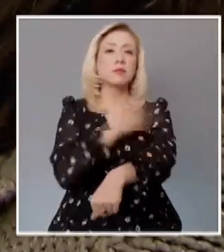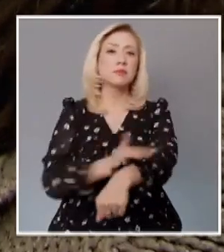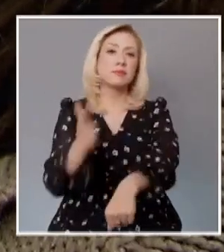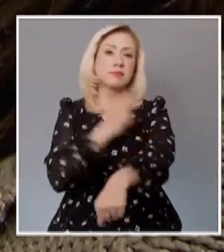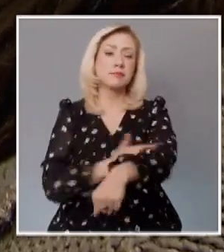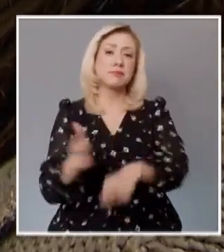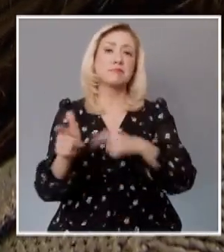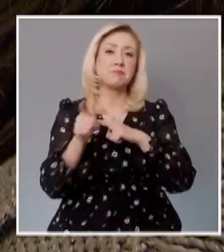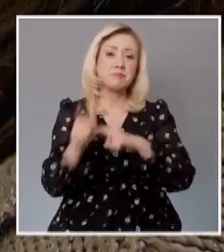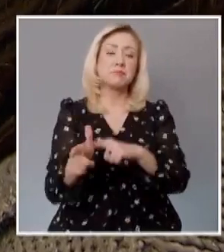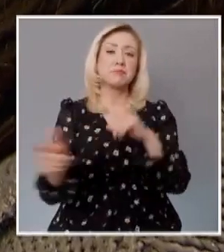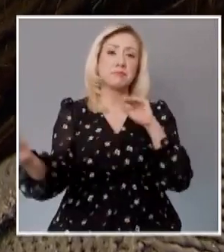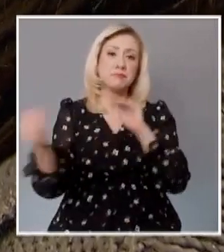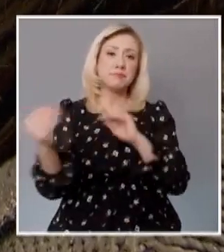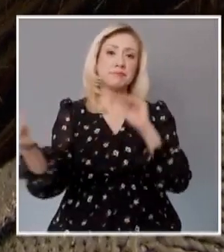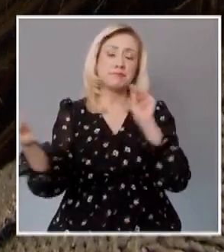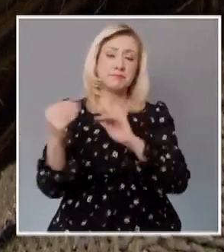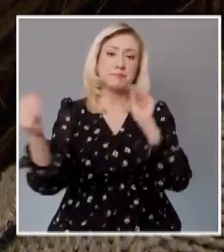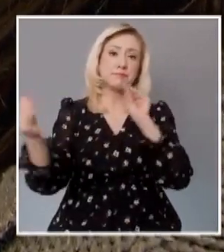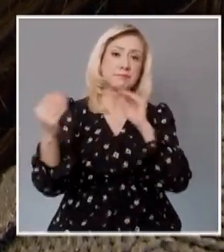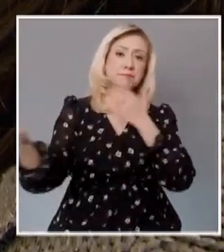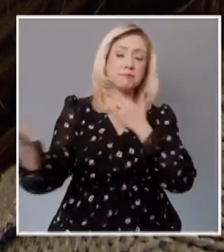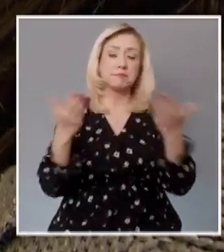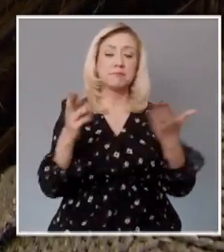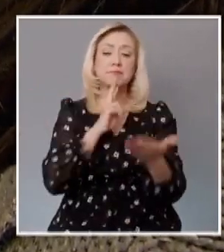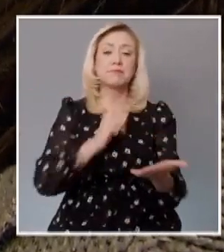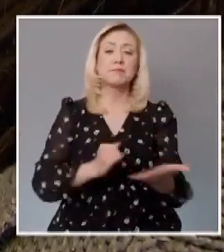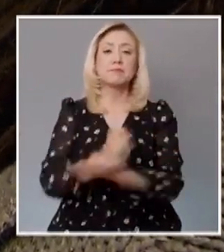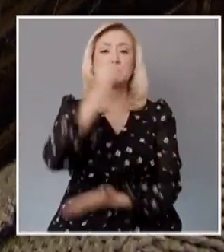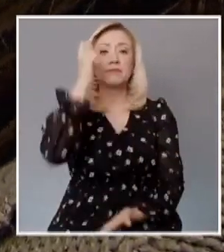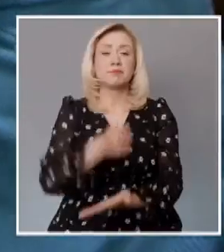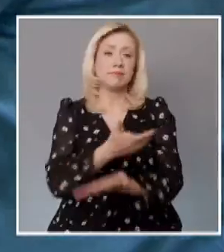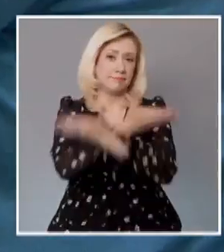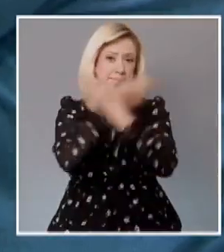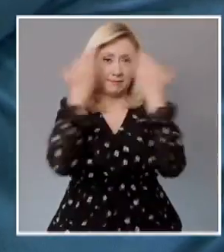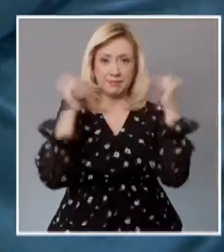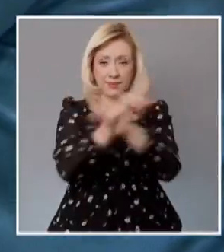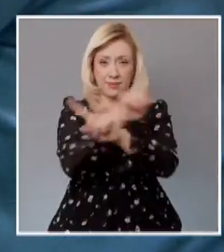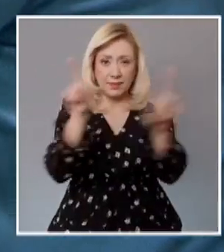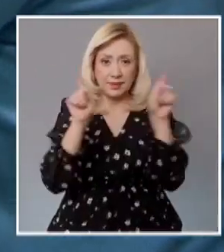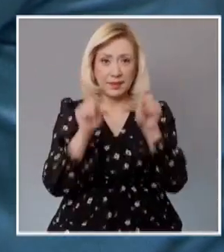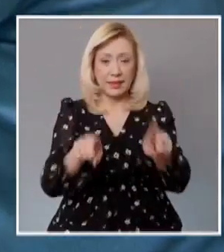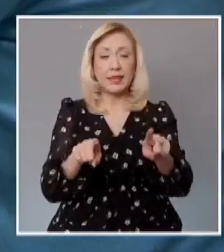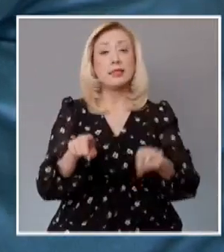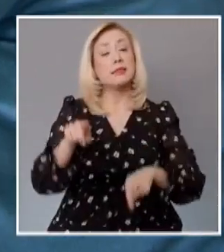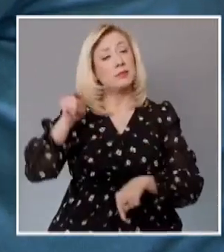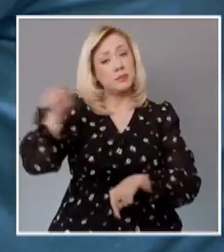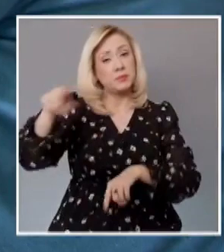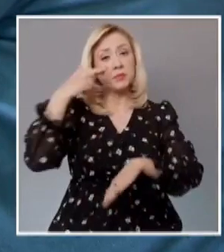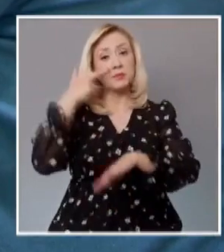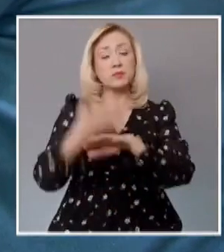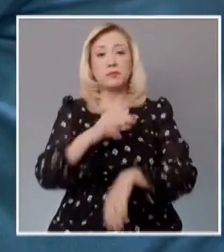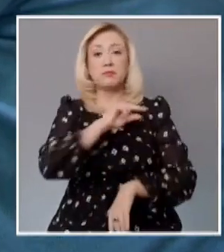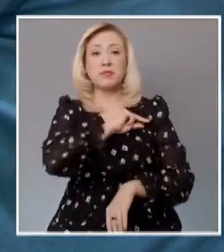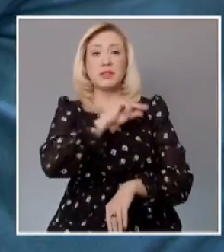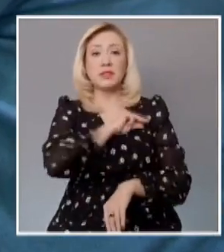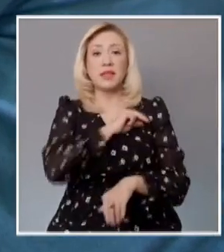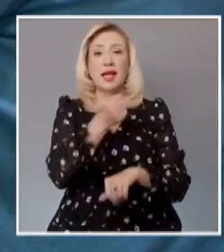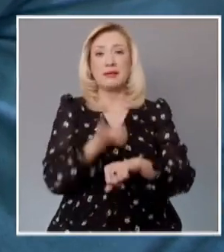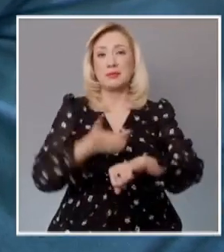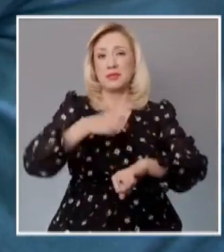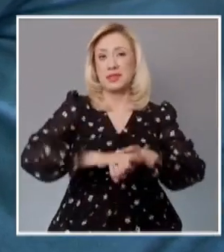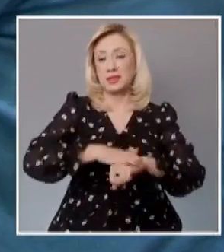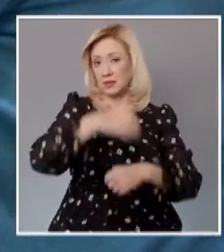su trámite y resolución. Determinó que corresponderá a los tribunales colegiados en materia administrativa del